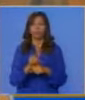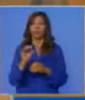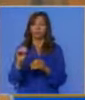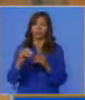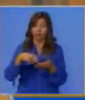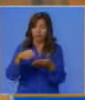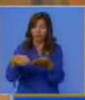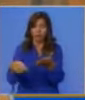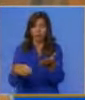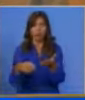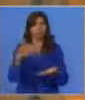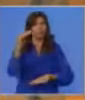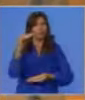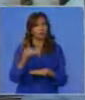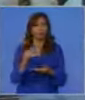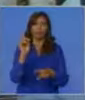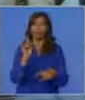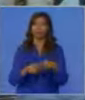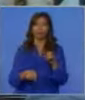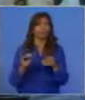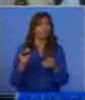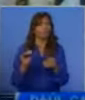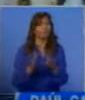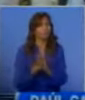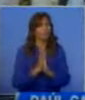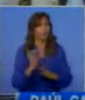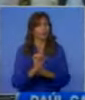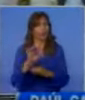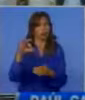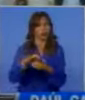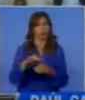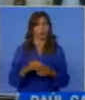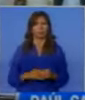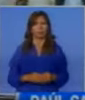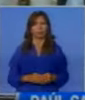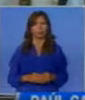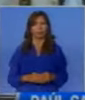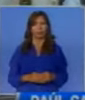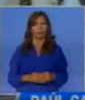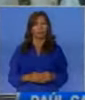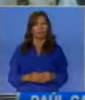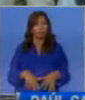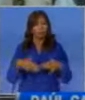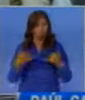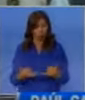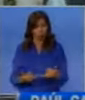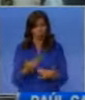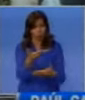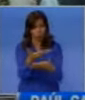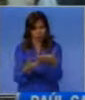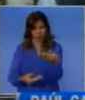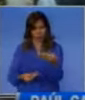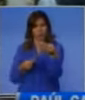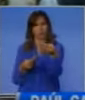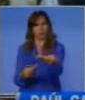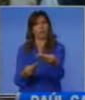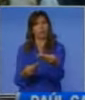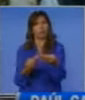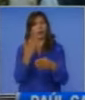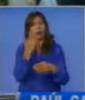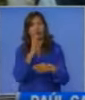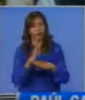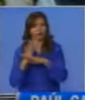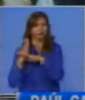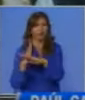una consulta popular. El día de hoy hemos notificado oficialmente al Frente de Defensa Total de la